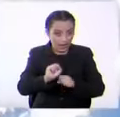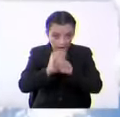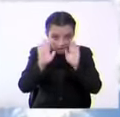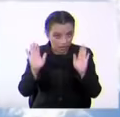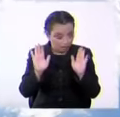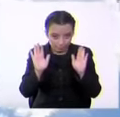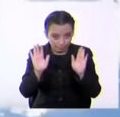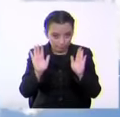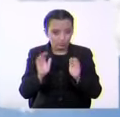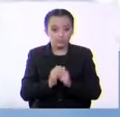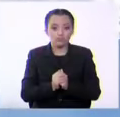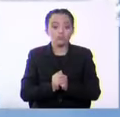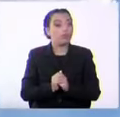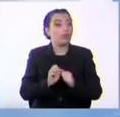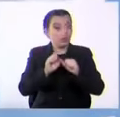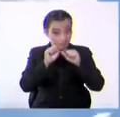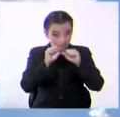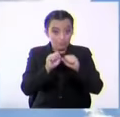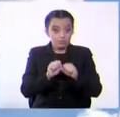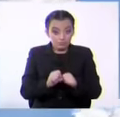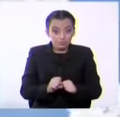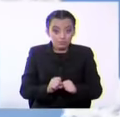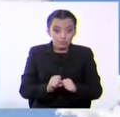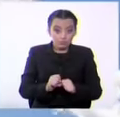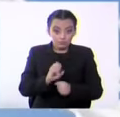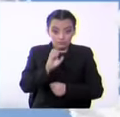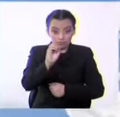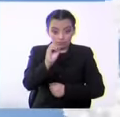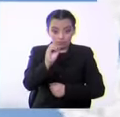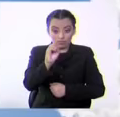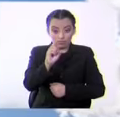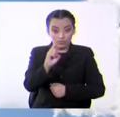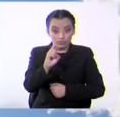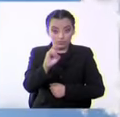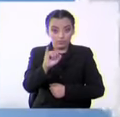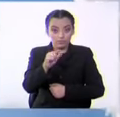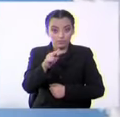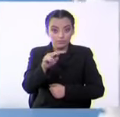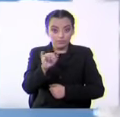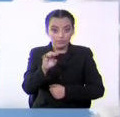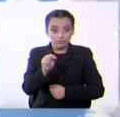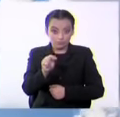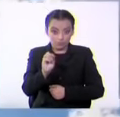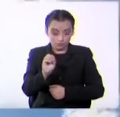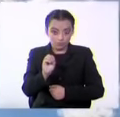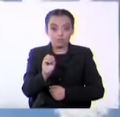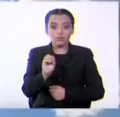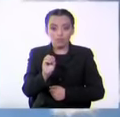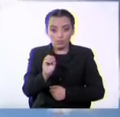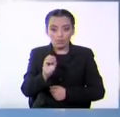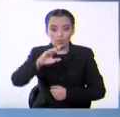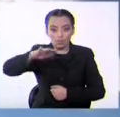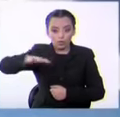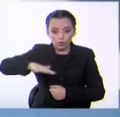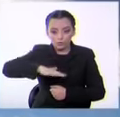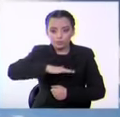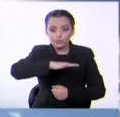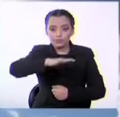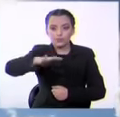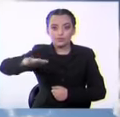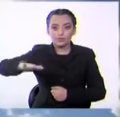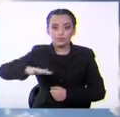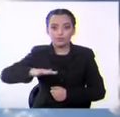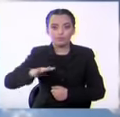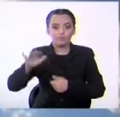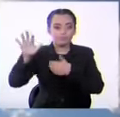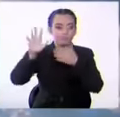Sí, también podemos obtener oxígeno. O si lo piensas bien, un lugar puede volverse menos caluroso